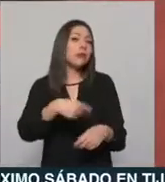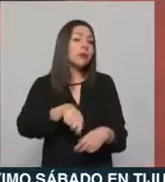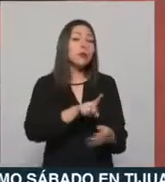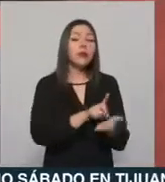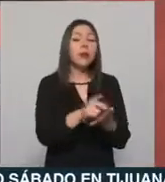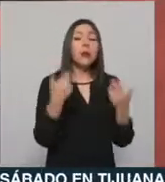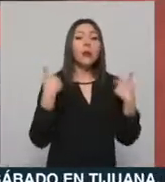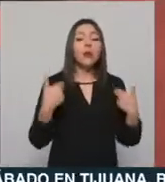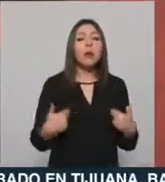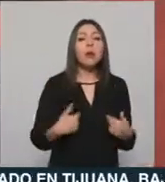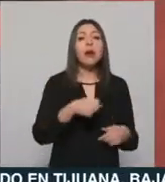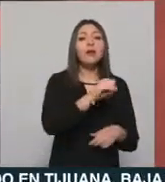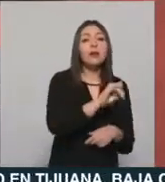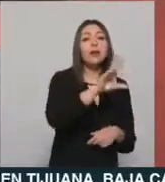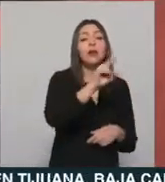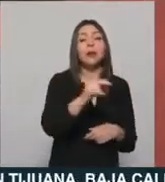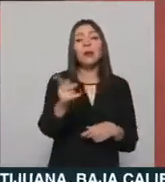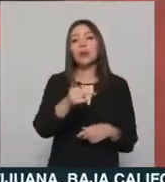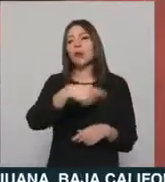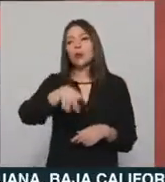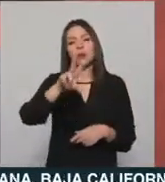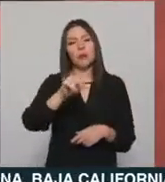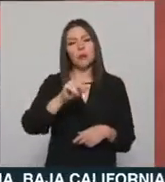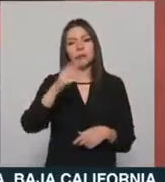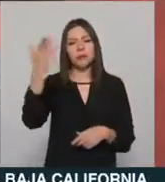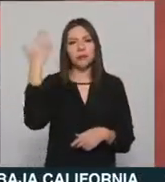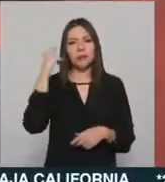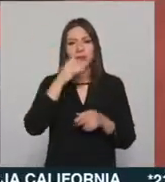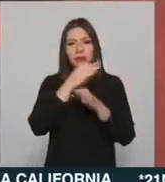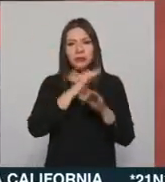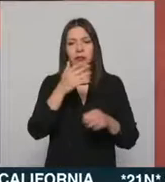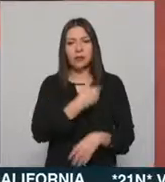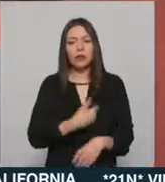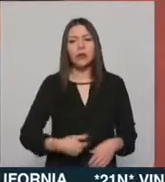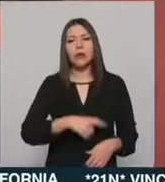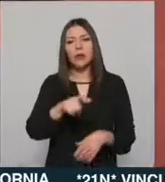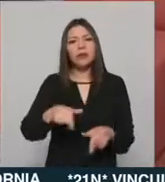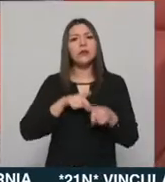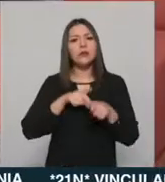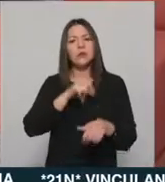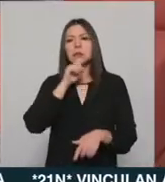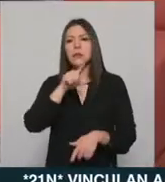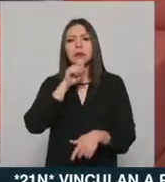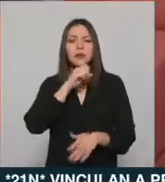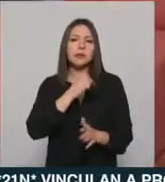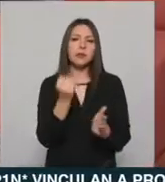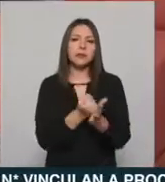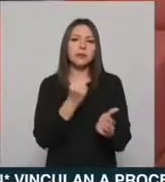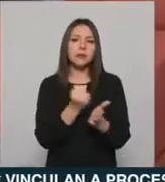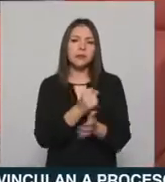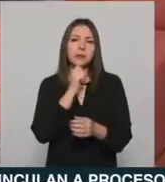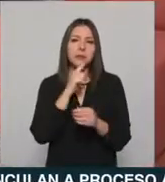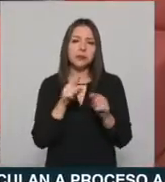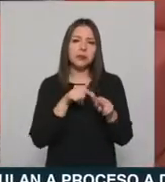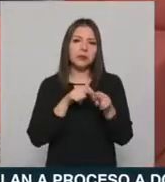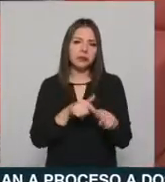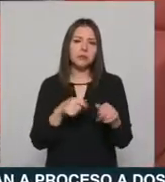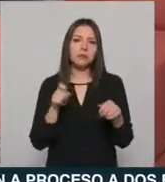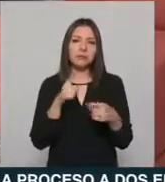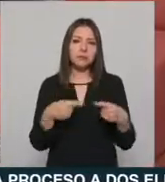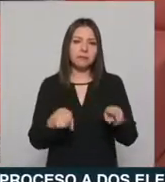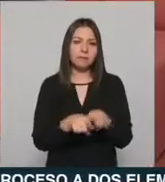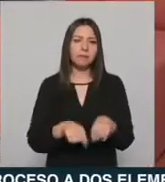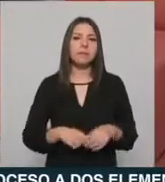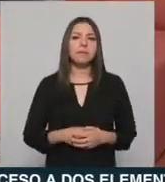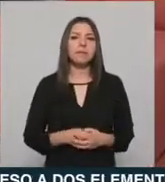bajo prerrogativas religiosas, morales, ¿no? Y vamos a seguir nosotros insistiendo con ello. Bueno, pues te agradecemos mucho la información que nos compartes esta